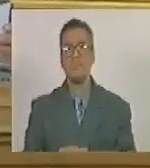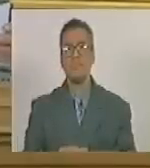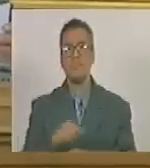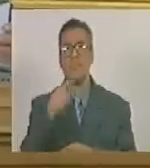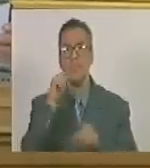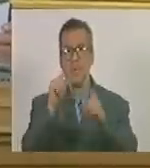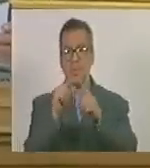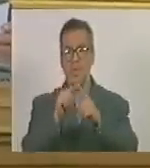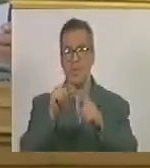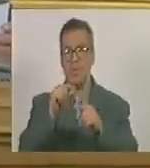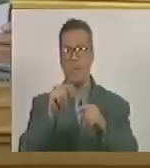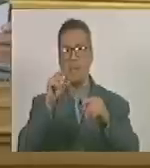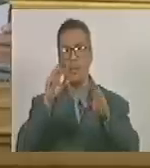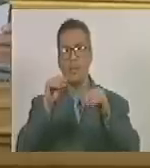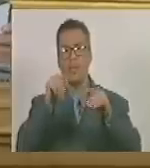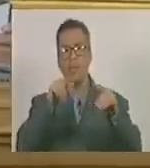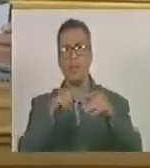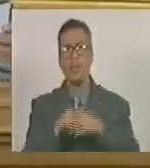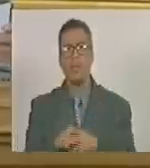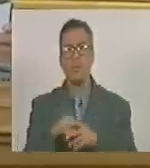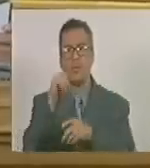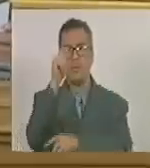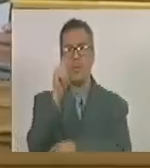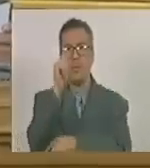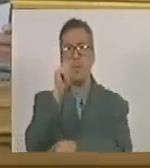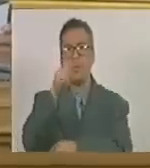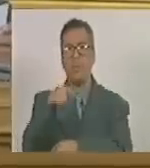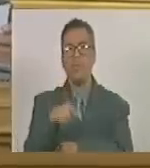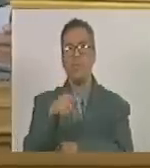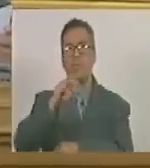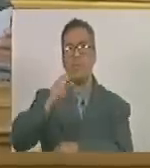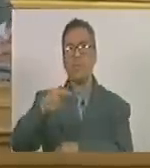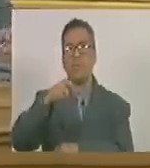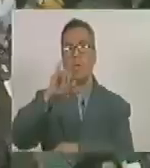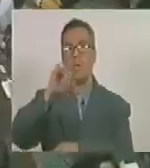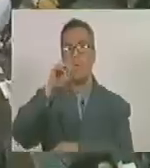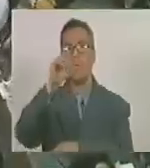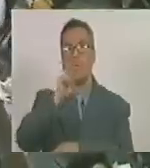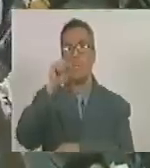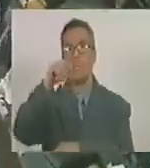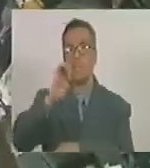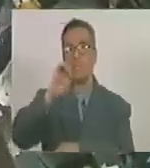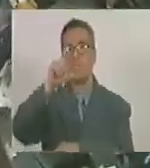Dejo en el derecho de palabra a la diputada Gisela Tobar.